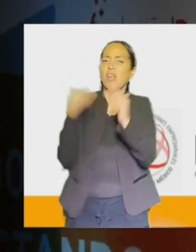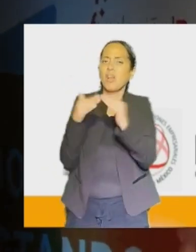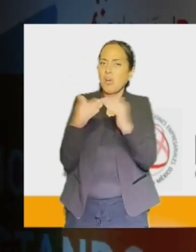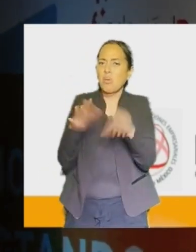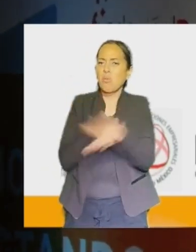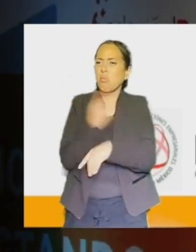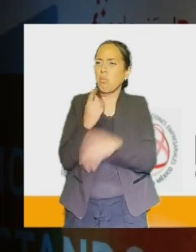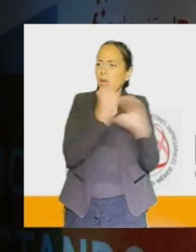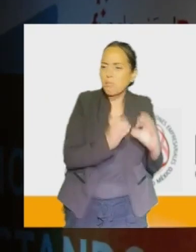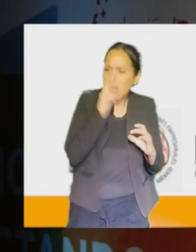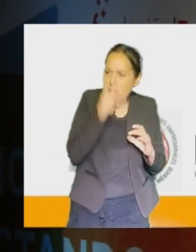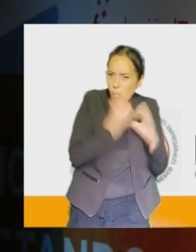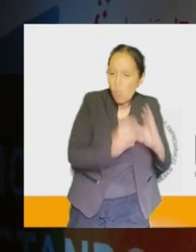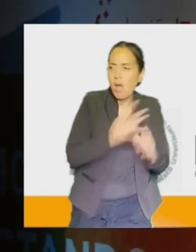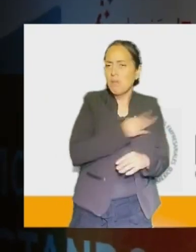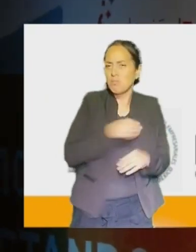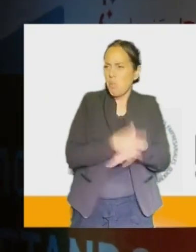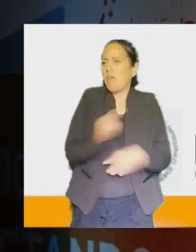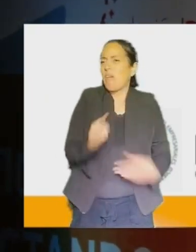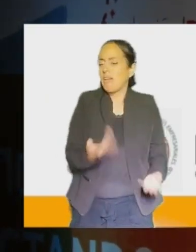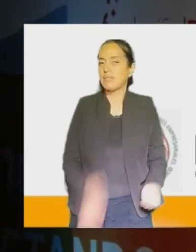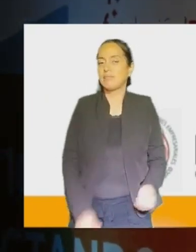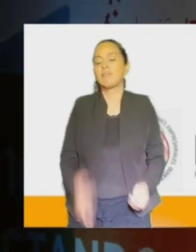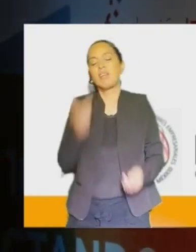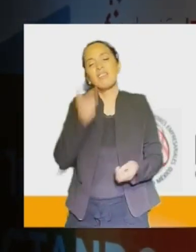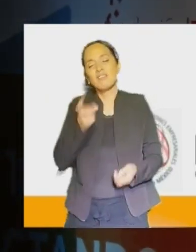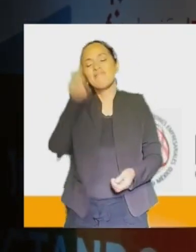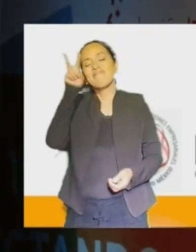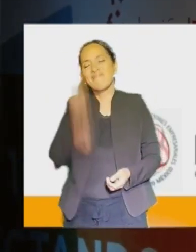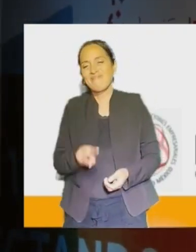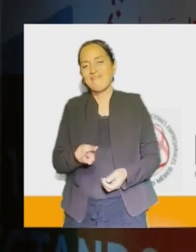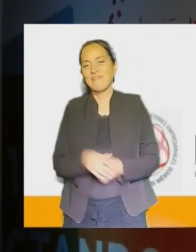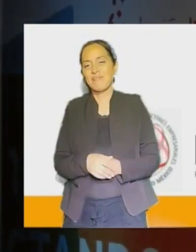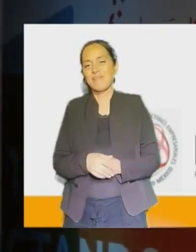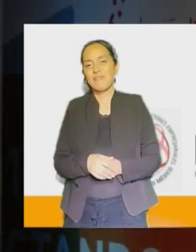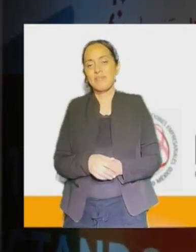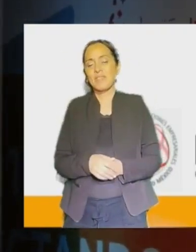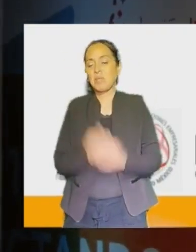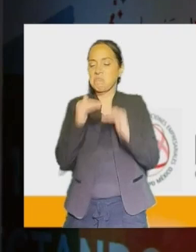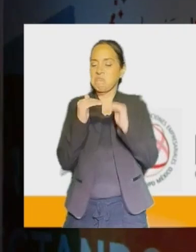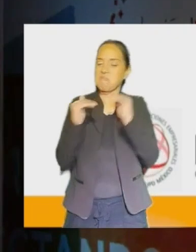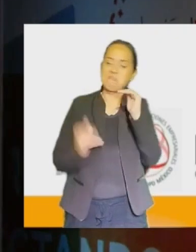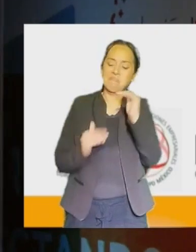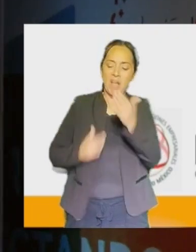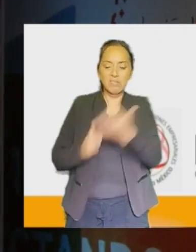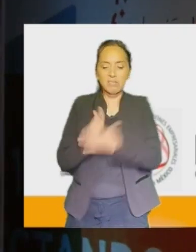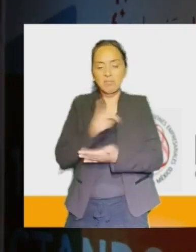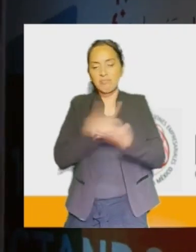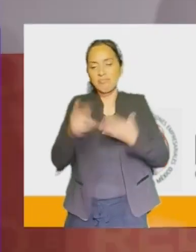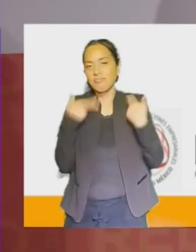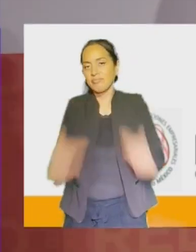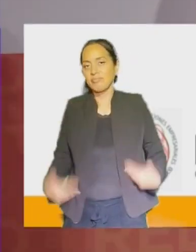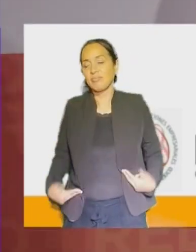estaba cuidando a sus hijos. Este es un caso real de desigualdad en el acceso a derechos humanos